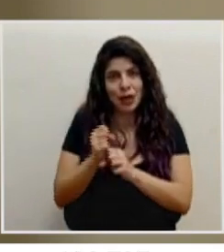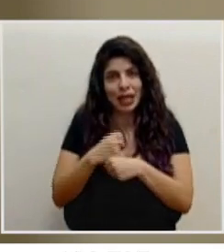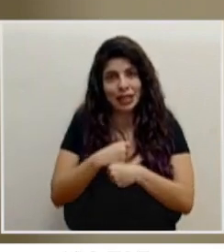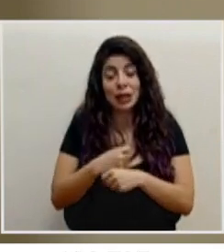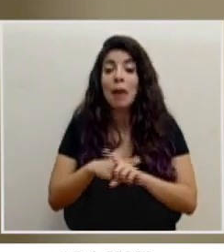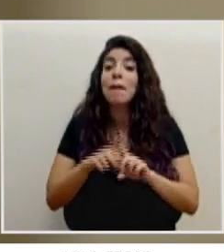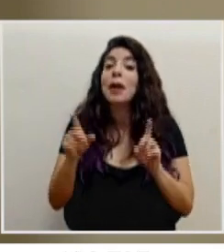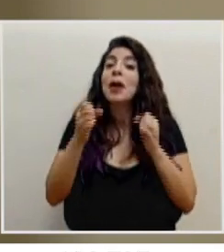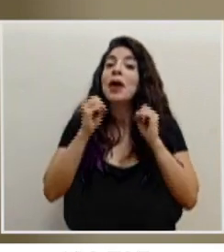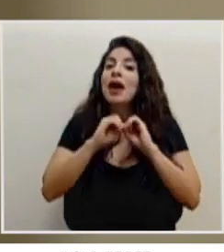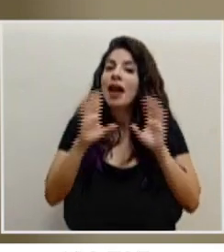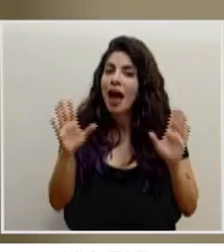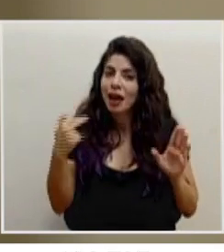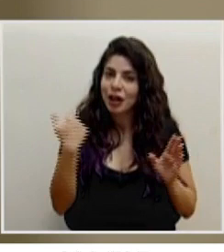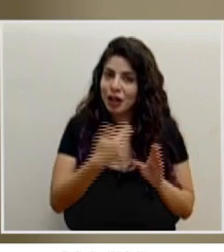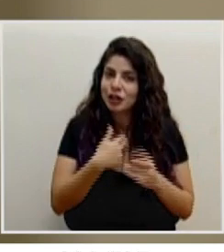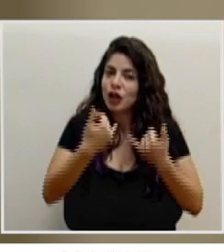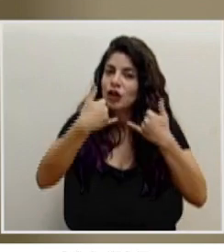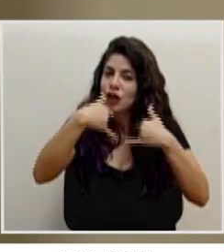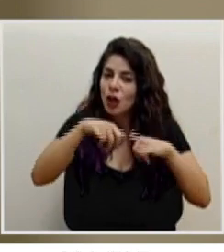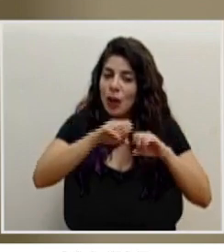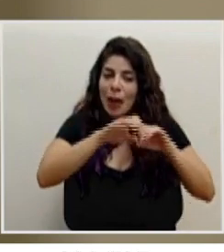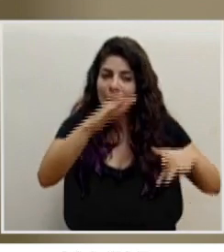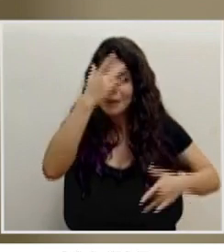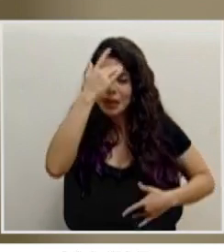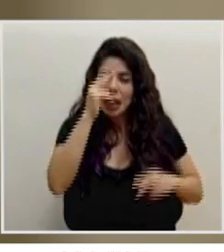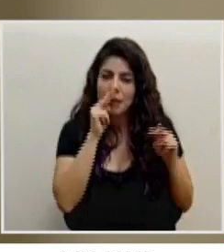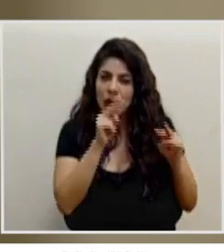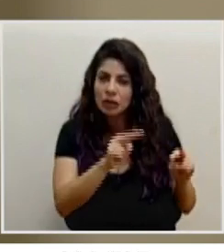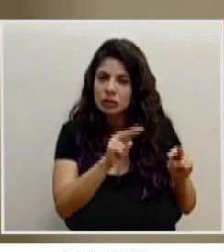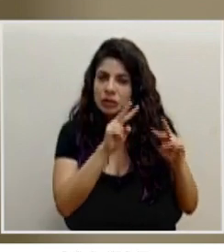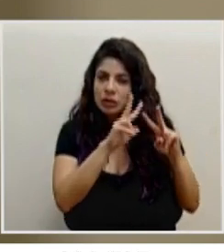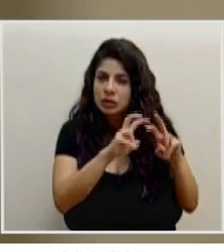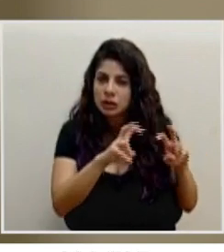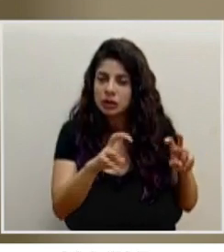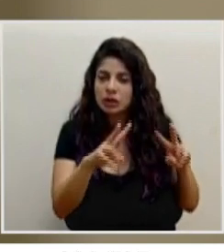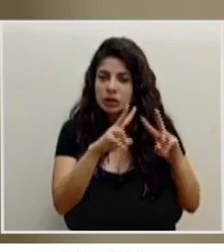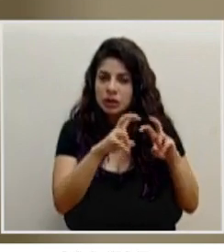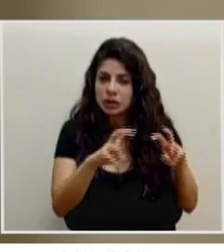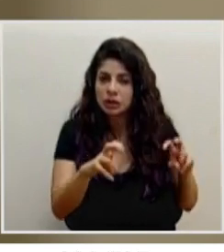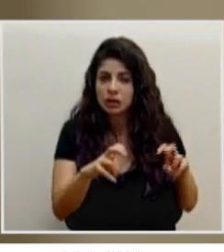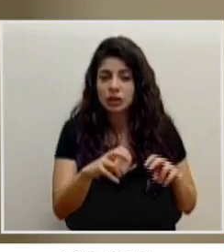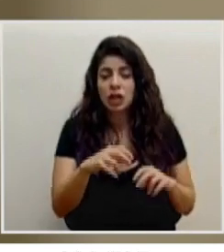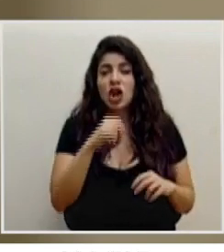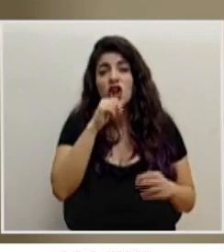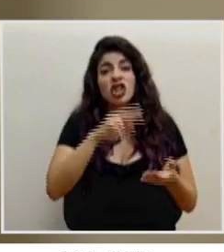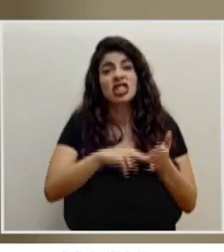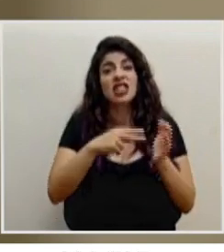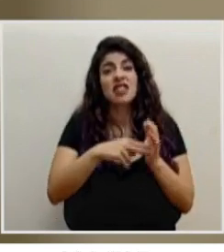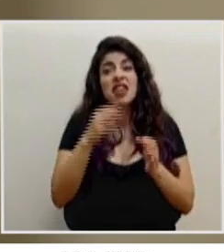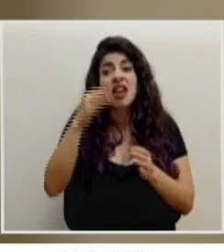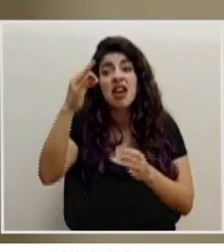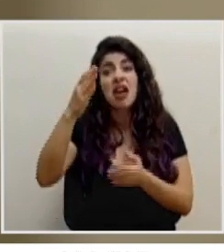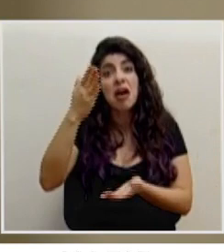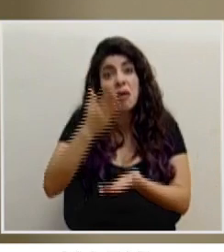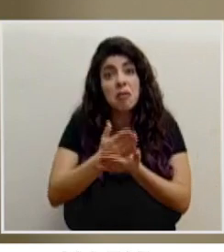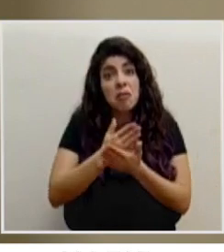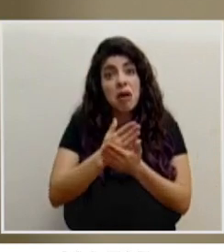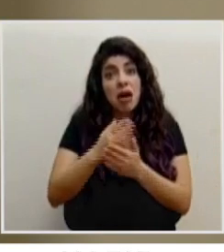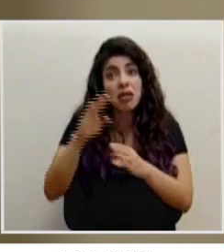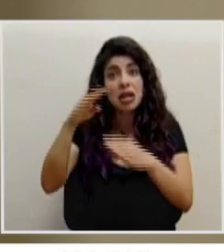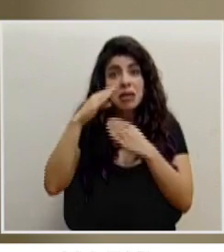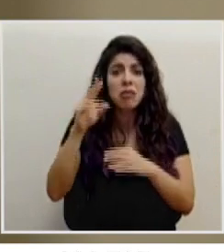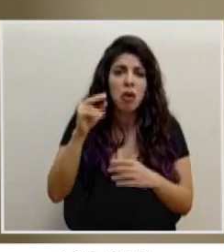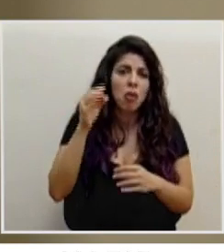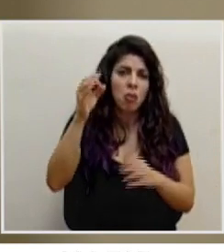claro que seguimos en análisis de la situación epidemiológica y no se descarta que podamos tomar medidas justamente de contención más fuertes. Pero